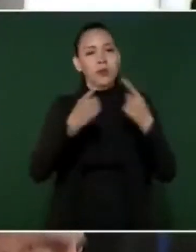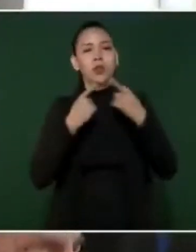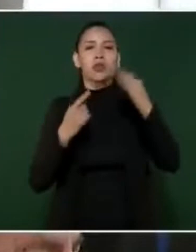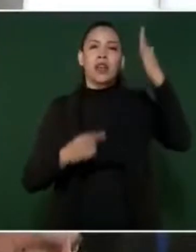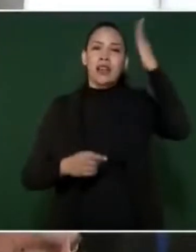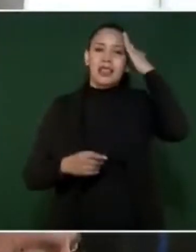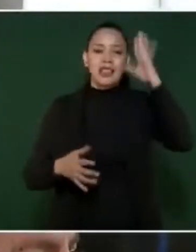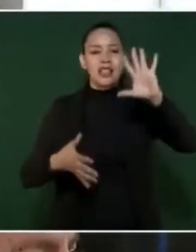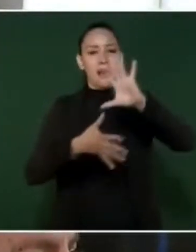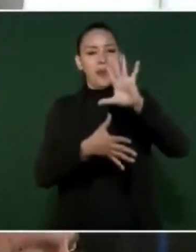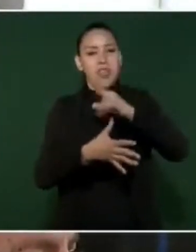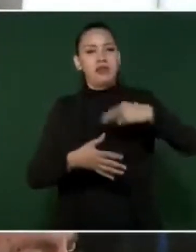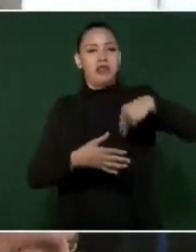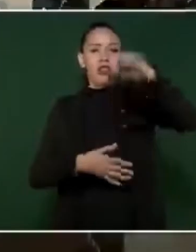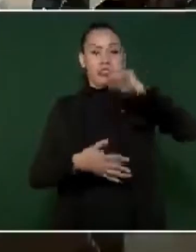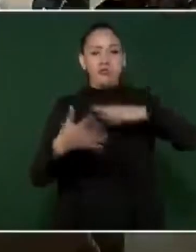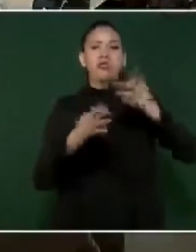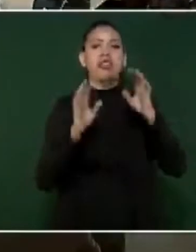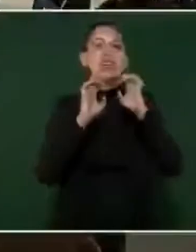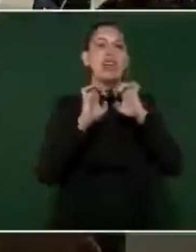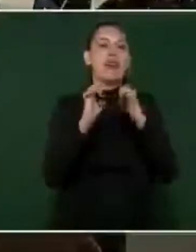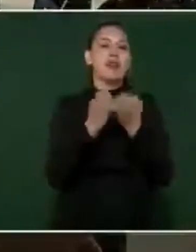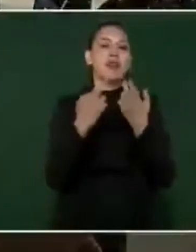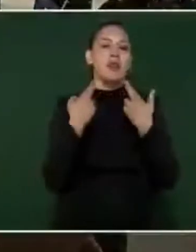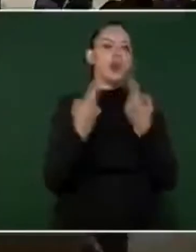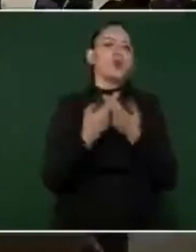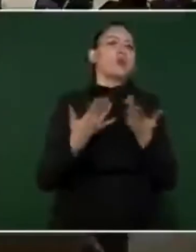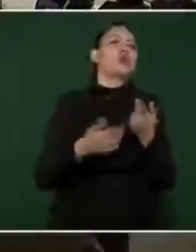Bueno, yo nada más